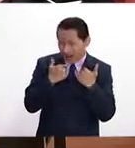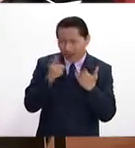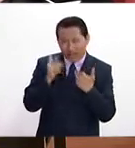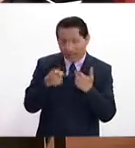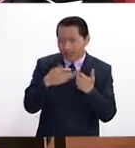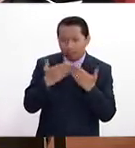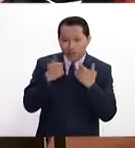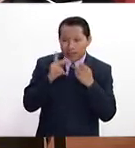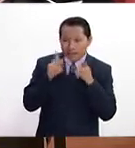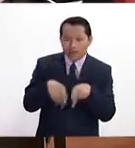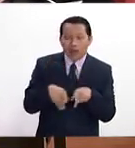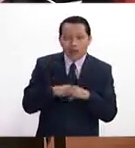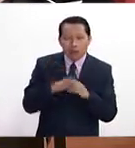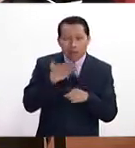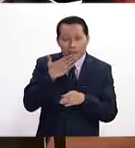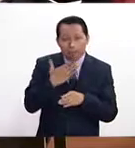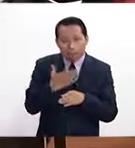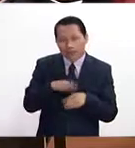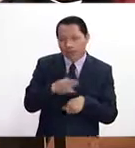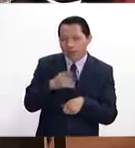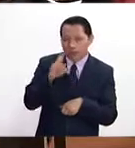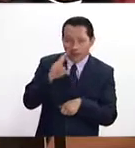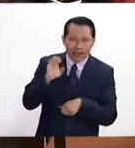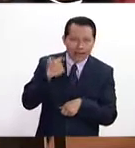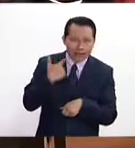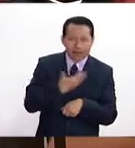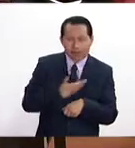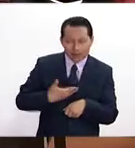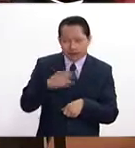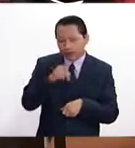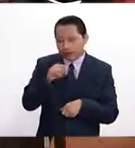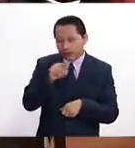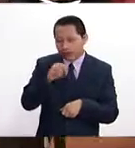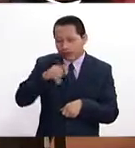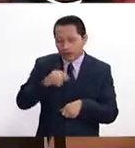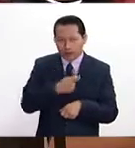ningún puente que comunique. Entonces, pues hemos visto al expresidente Zapatero